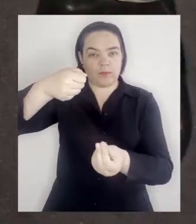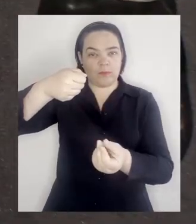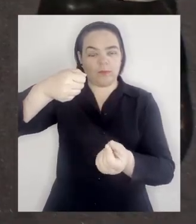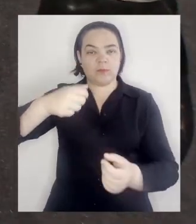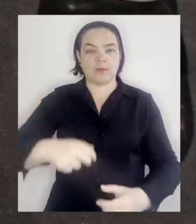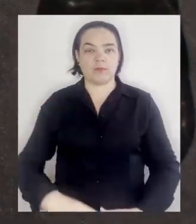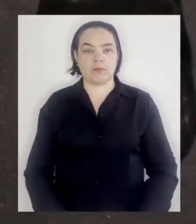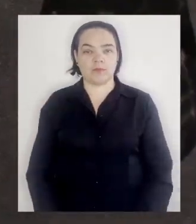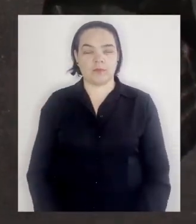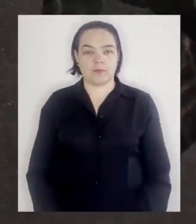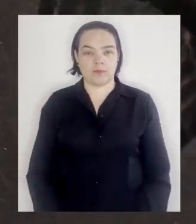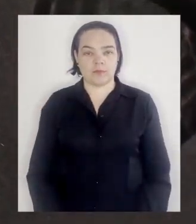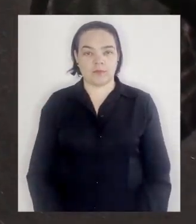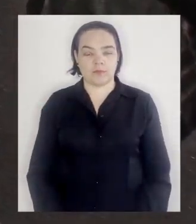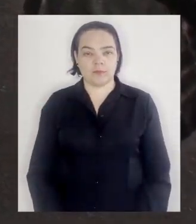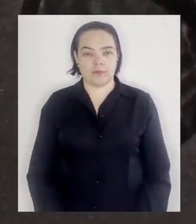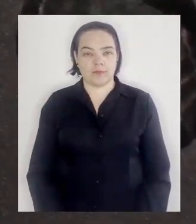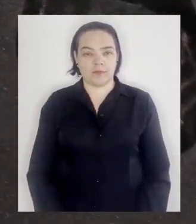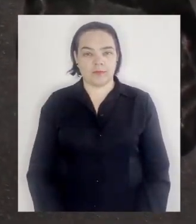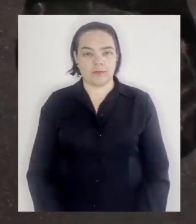La masa de la panqueca